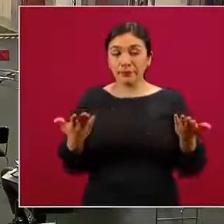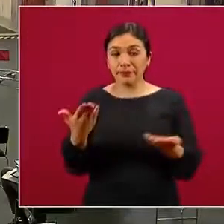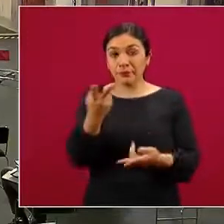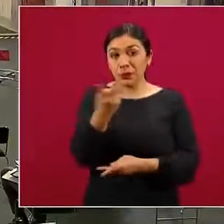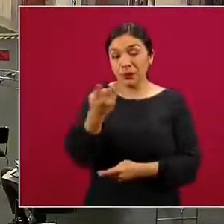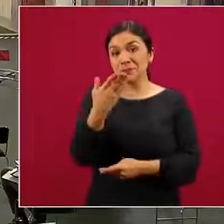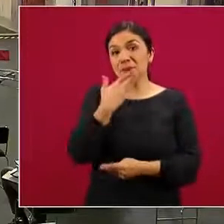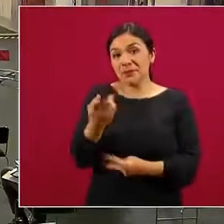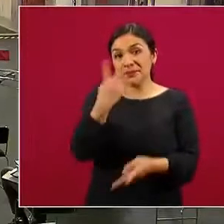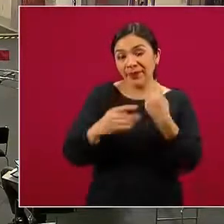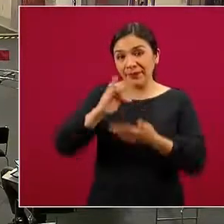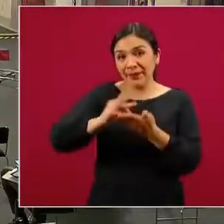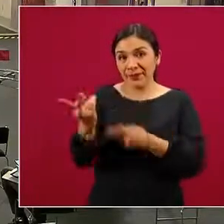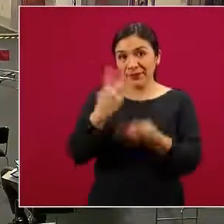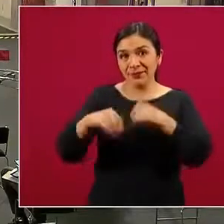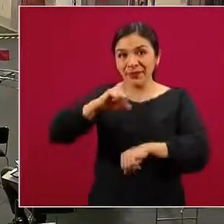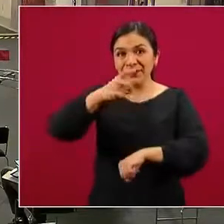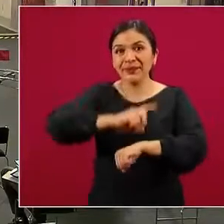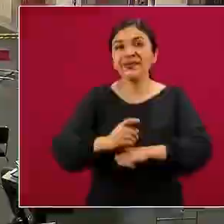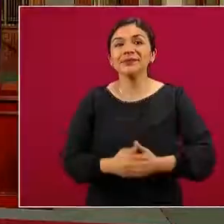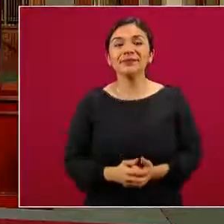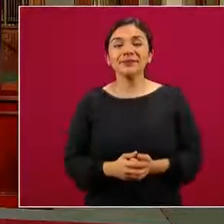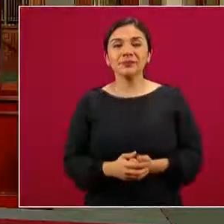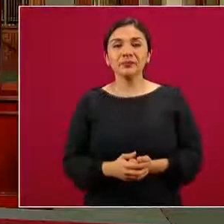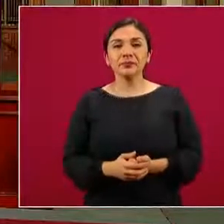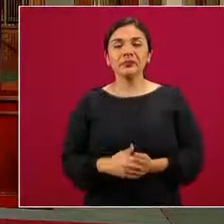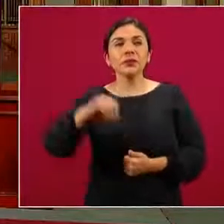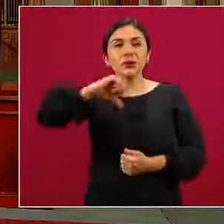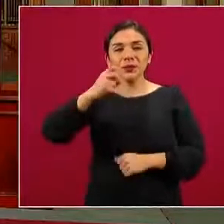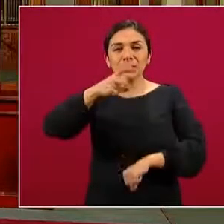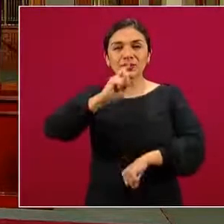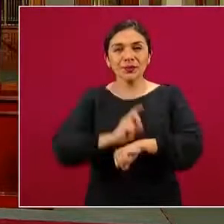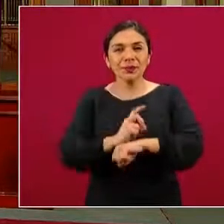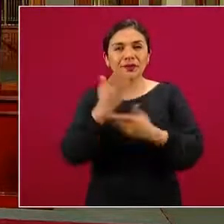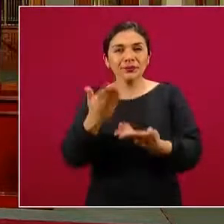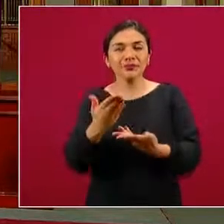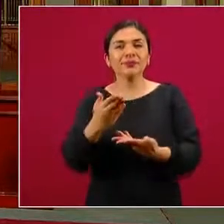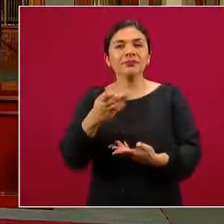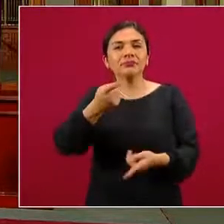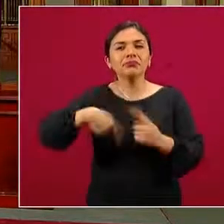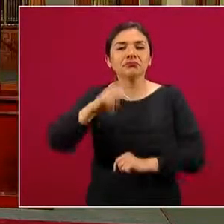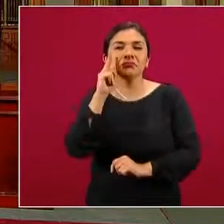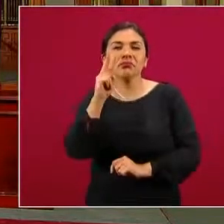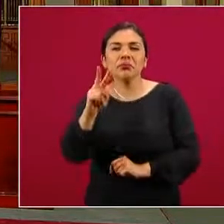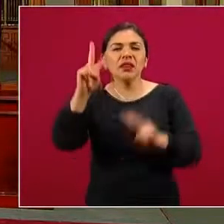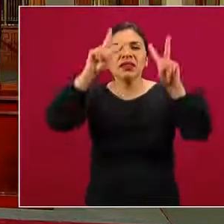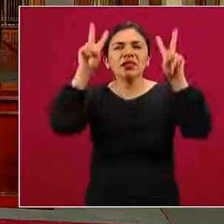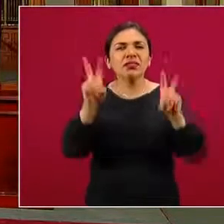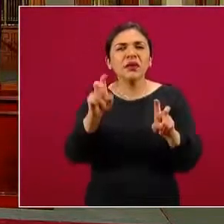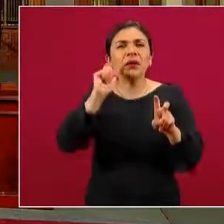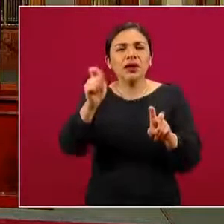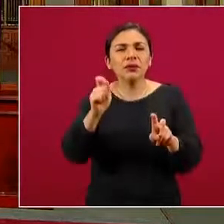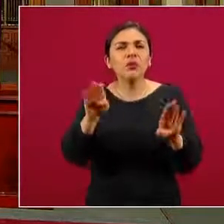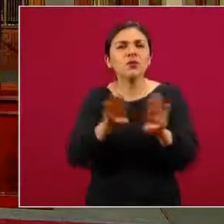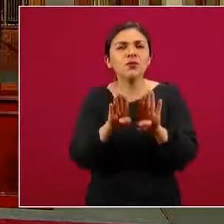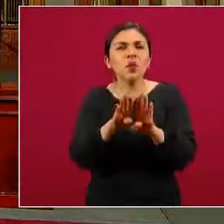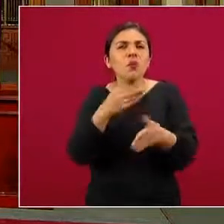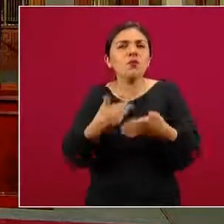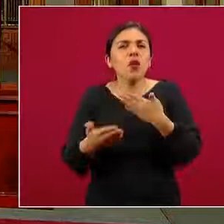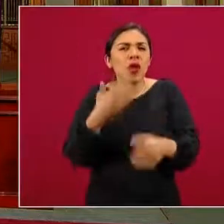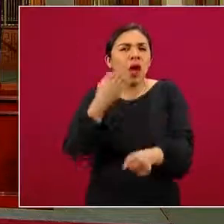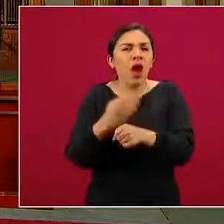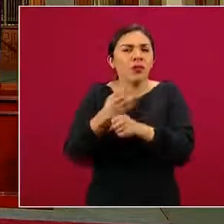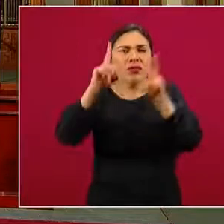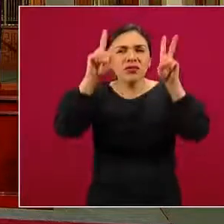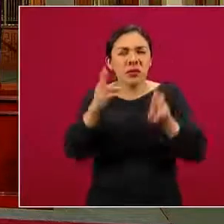bienvenidas, gracias por estar con nosotros. Bueno, este día vamos a retomar un tema de actualidad y